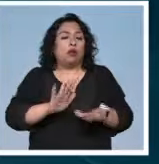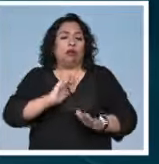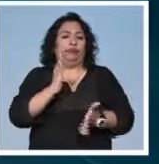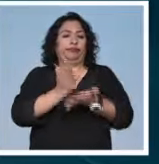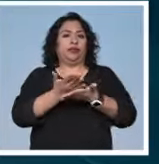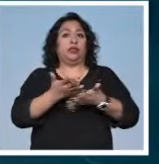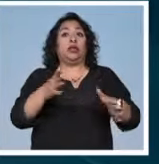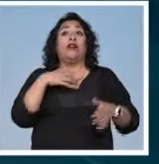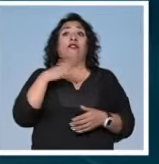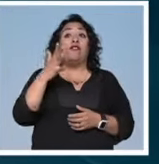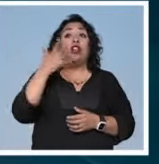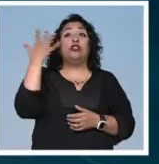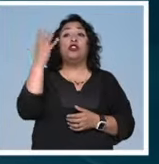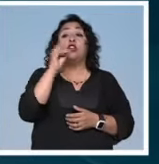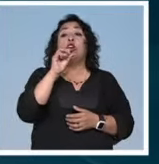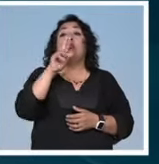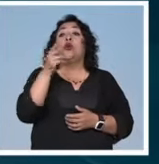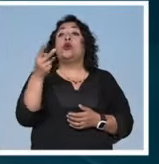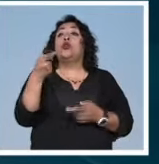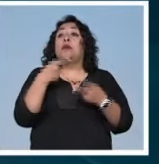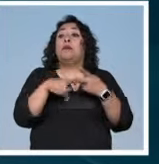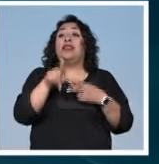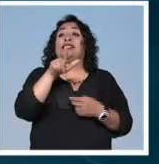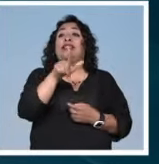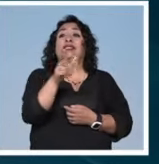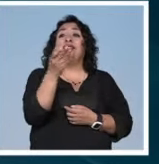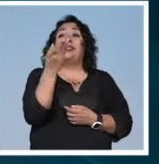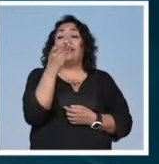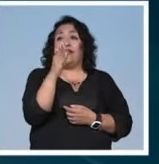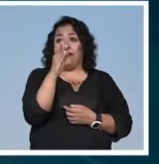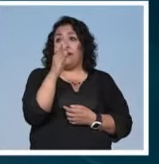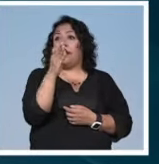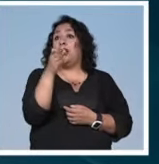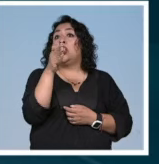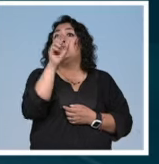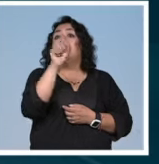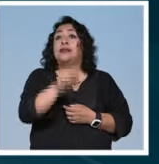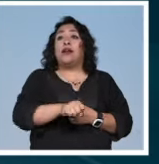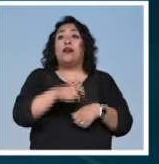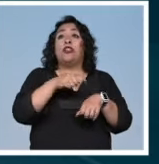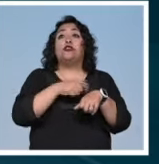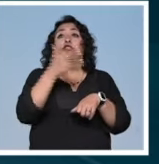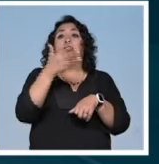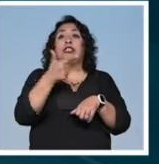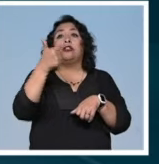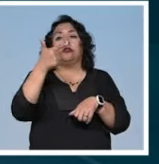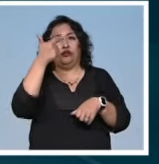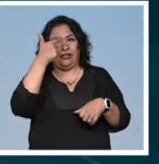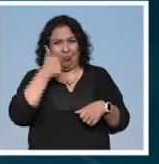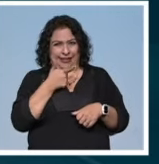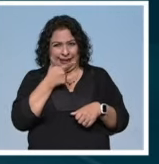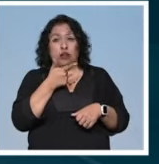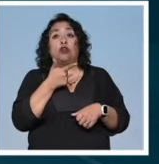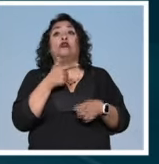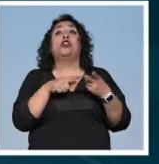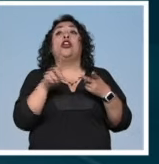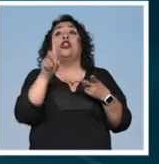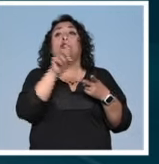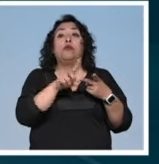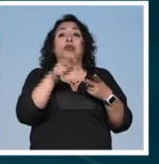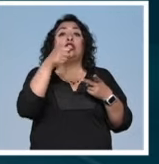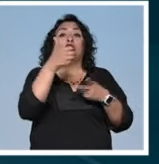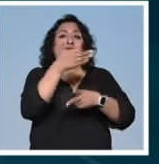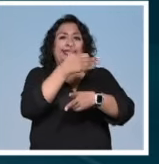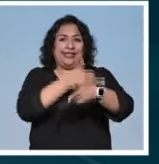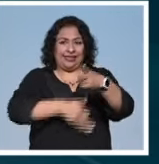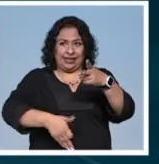La Velocidad del Otoño se presentará a partir del 17 de febrero, todos los sábados a las 5 y 7 de la noche y los domingos a las 6